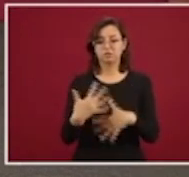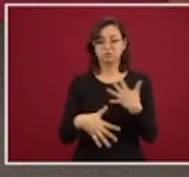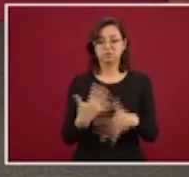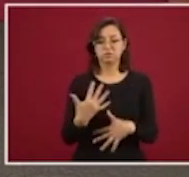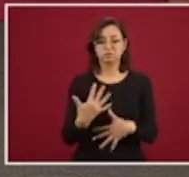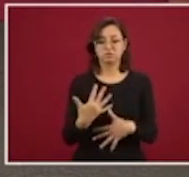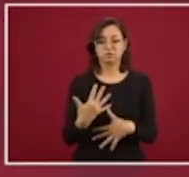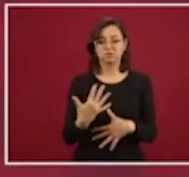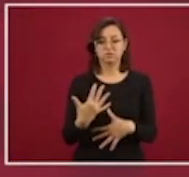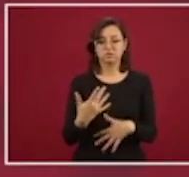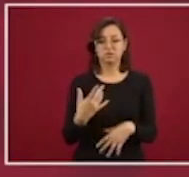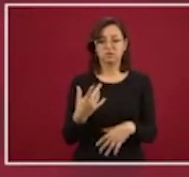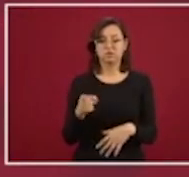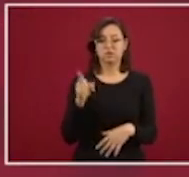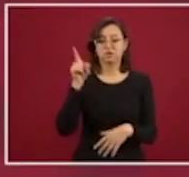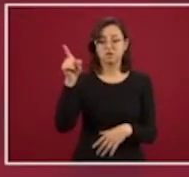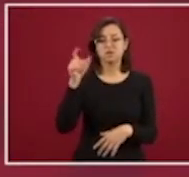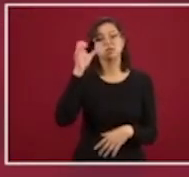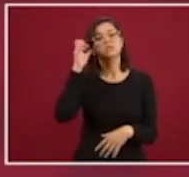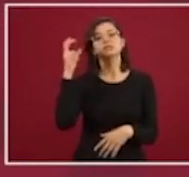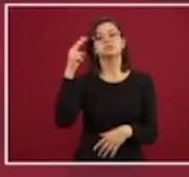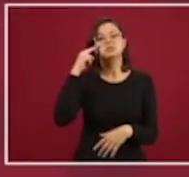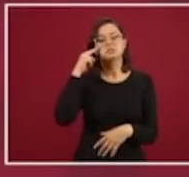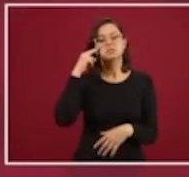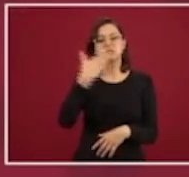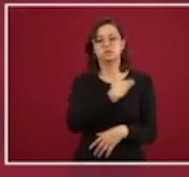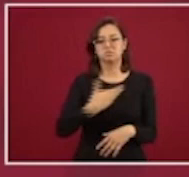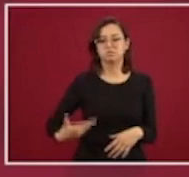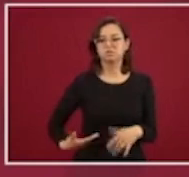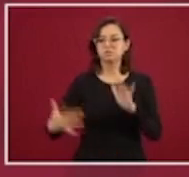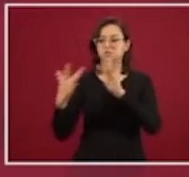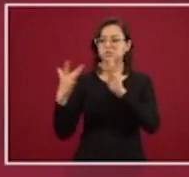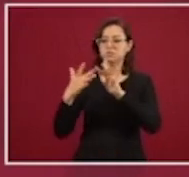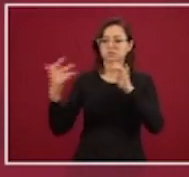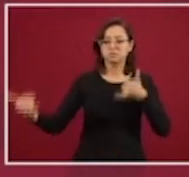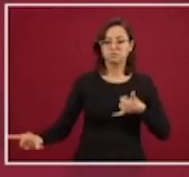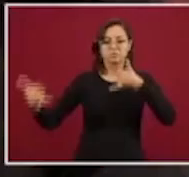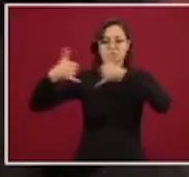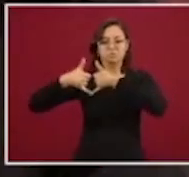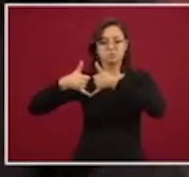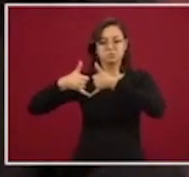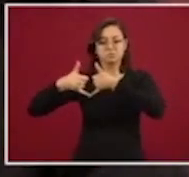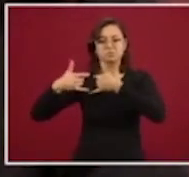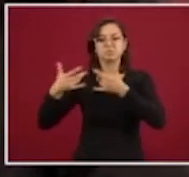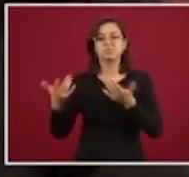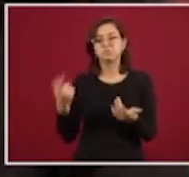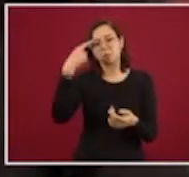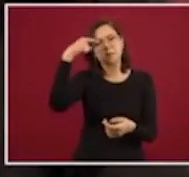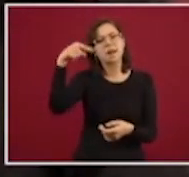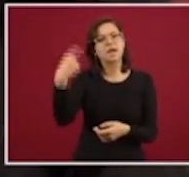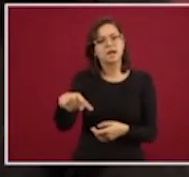tengo la llamada con el presidente de China. El tema es